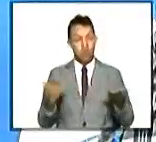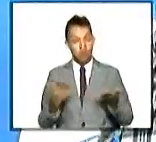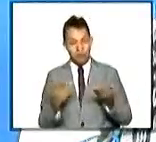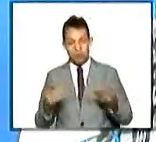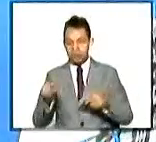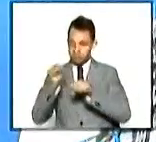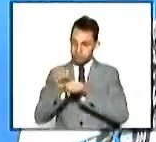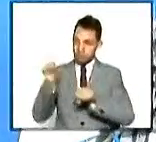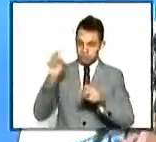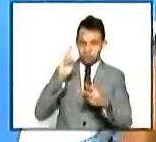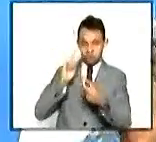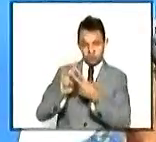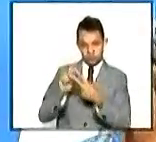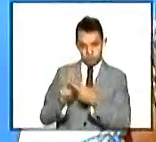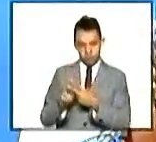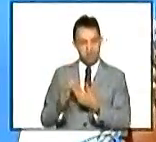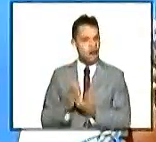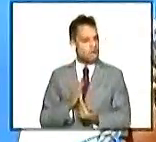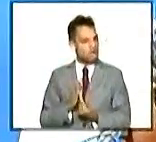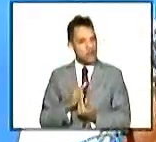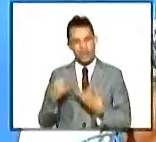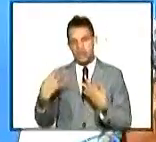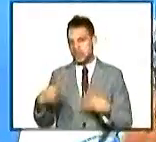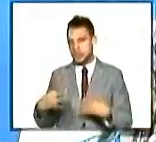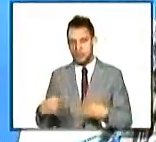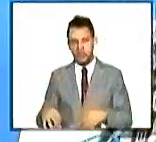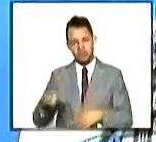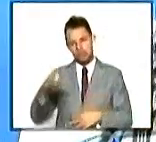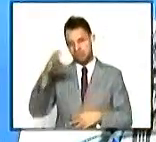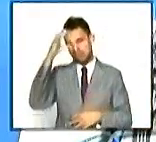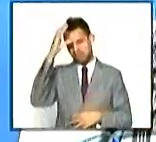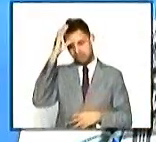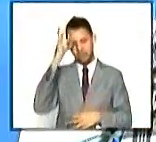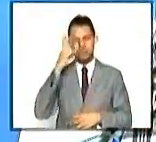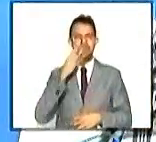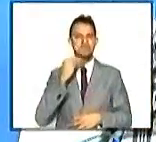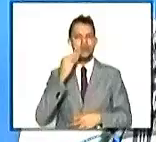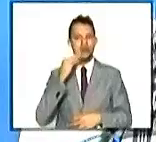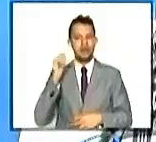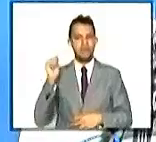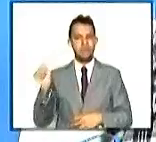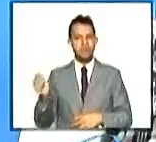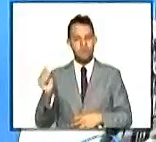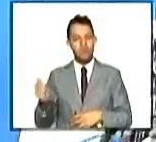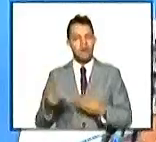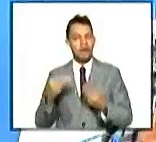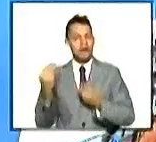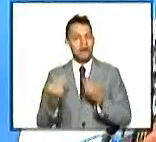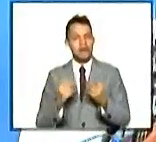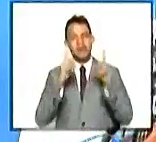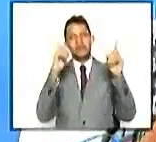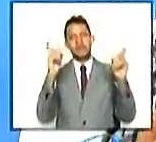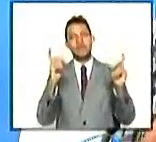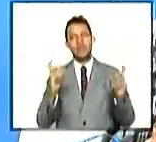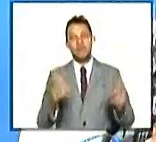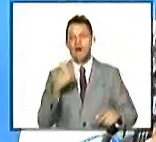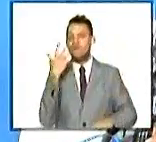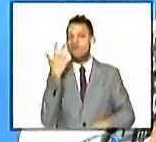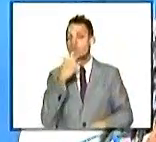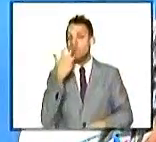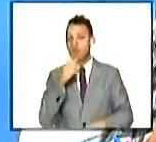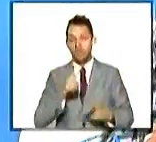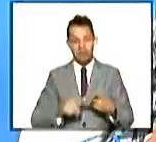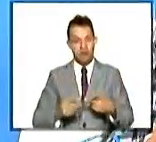cuenta, de la facilidad del conocimiento que tiene en materia de tratamiento, de hablar sobre las frutas, sobre las